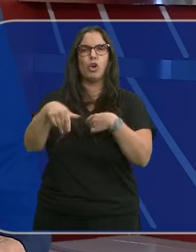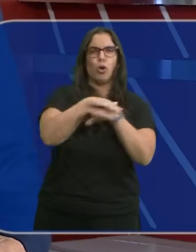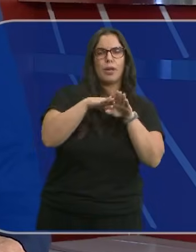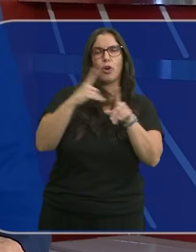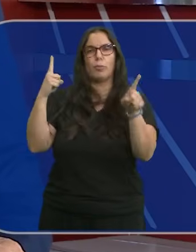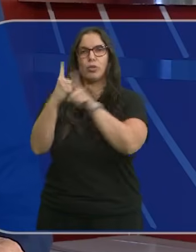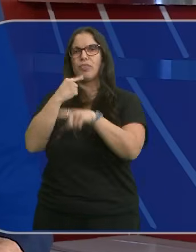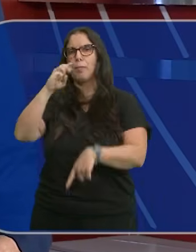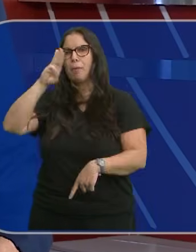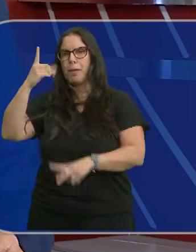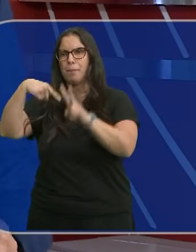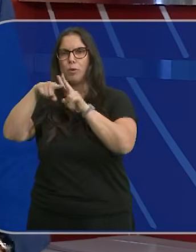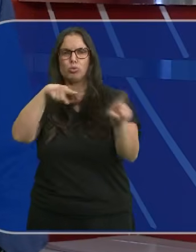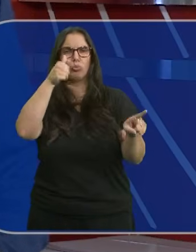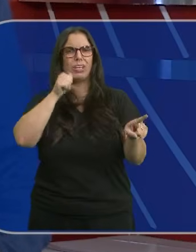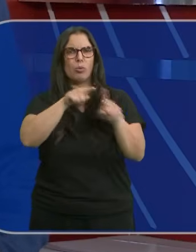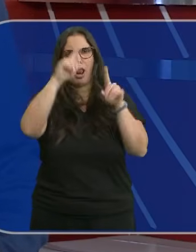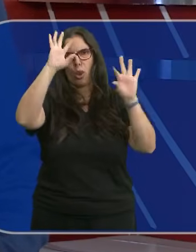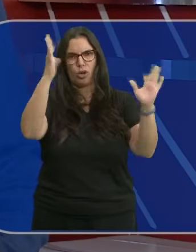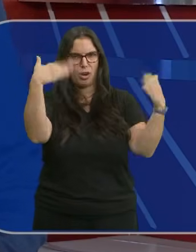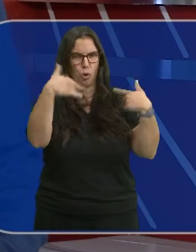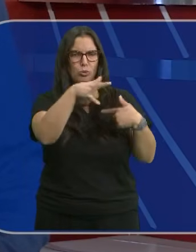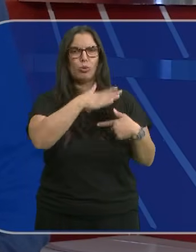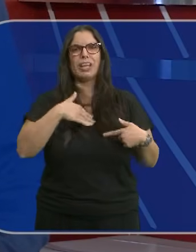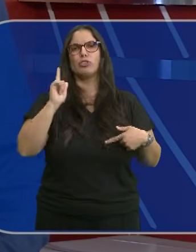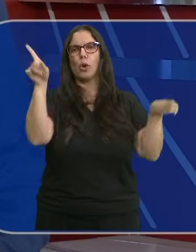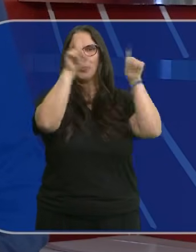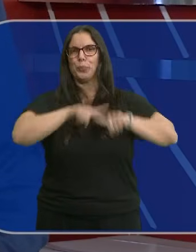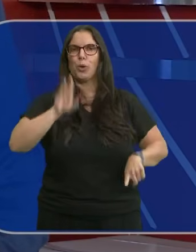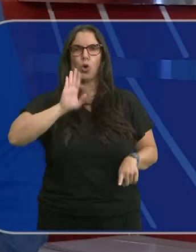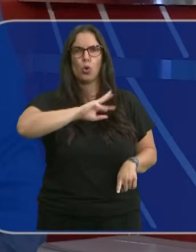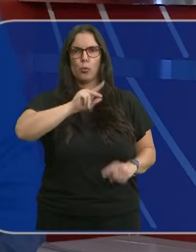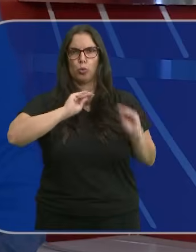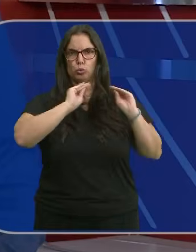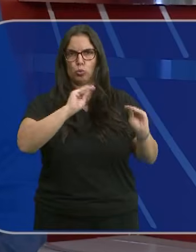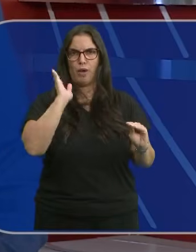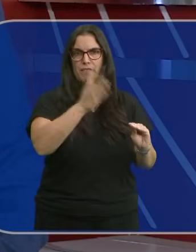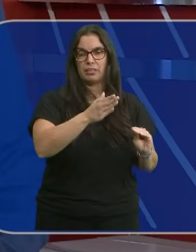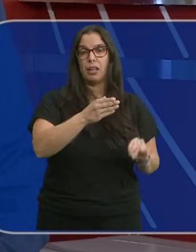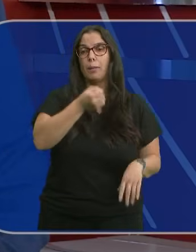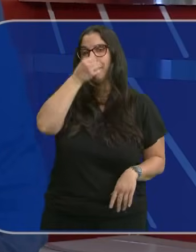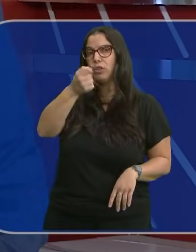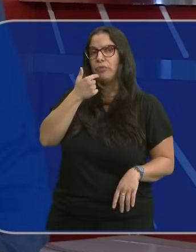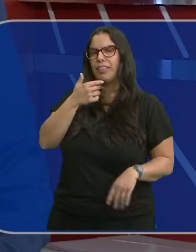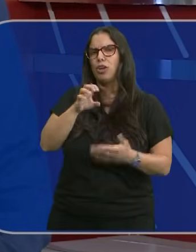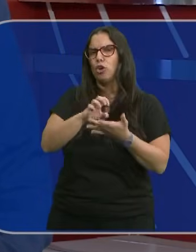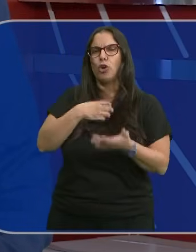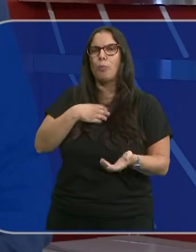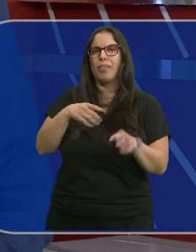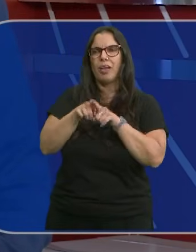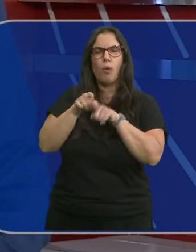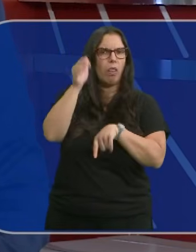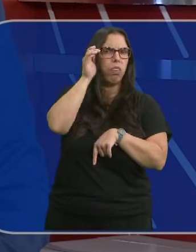tachan a Sánchez de incoherente y aseguran que lo único que busca es tapar los casos de corrupción de su entorno. El PSOE insiste en que no se puede mirar para otro